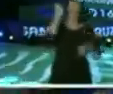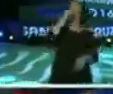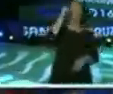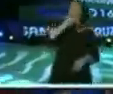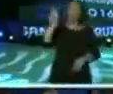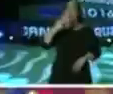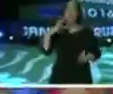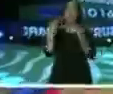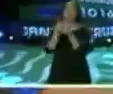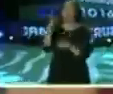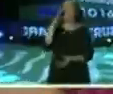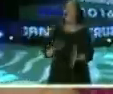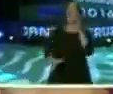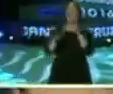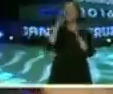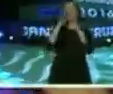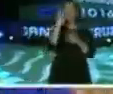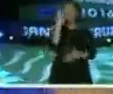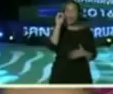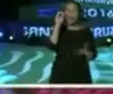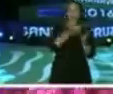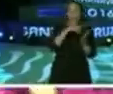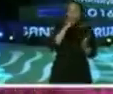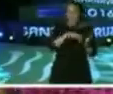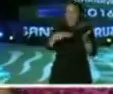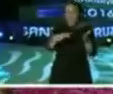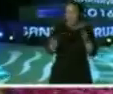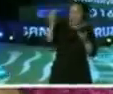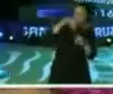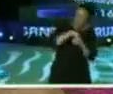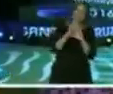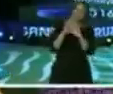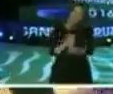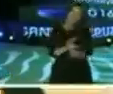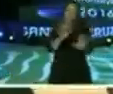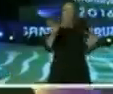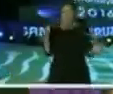whisky con agua, 50.000 euros incluye la guagua.